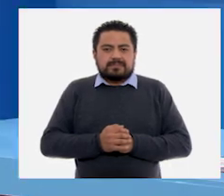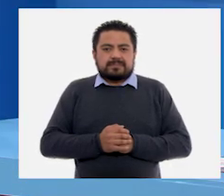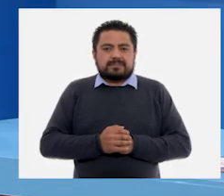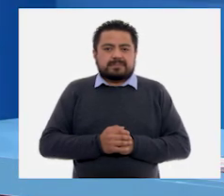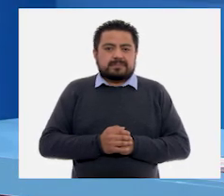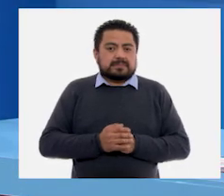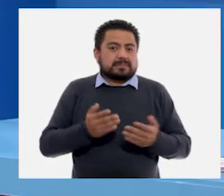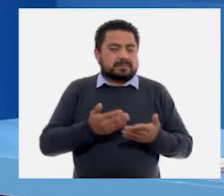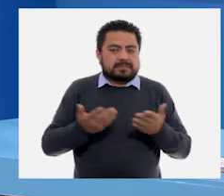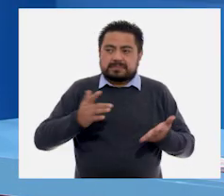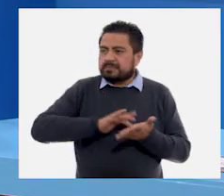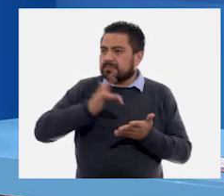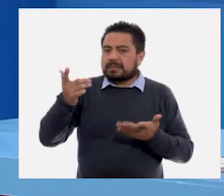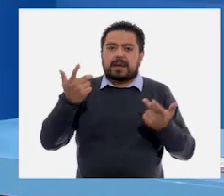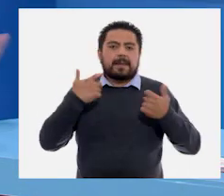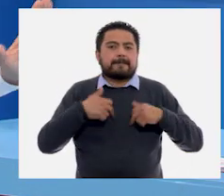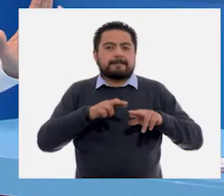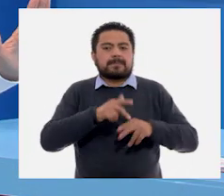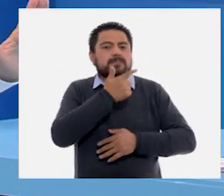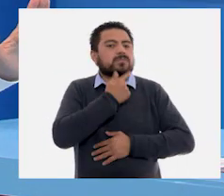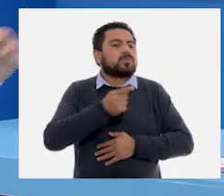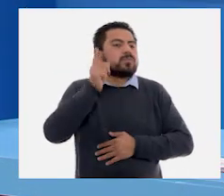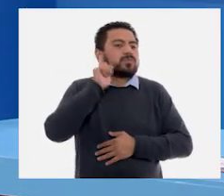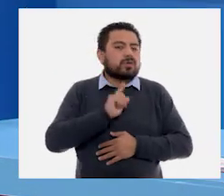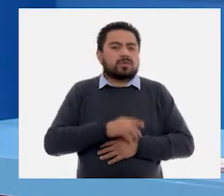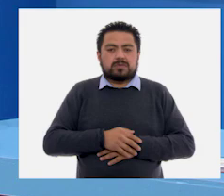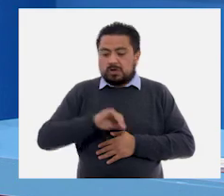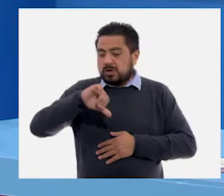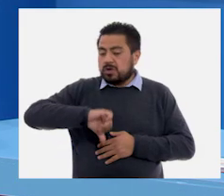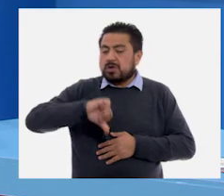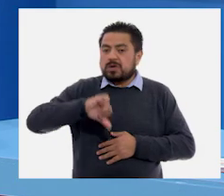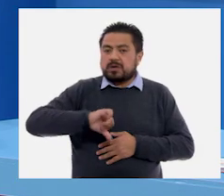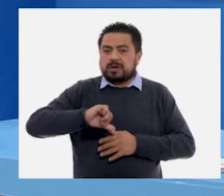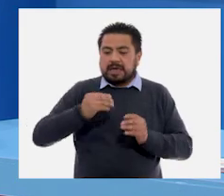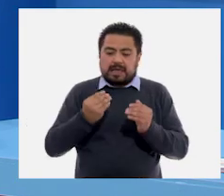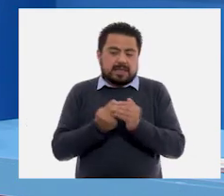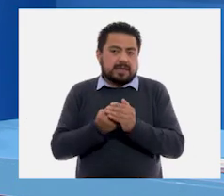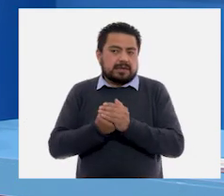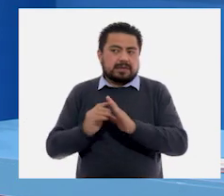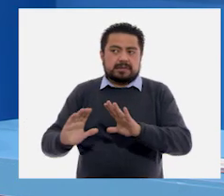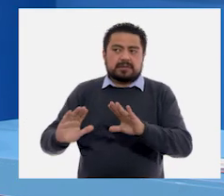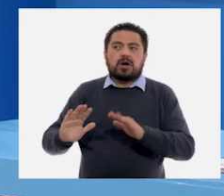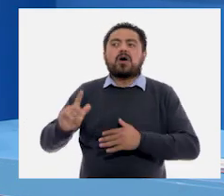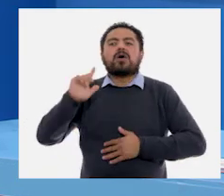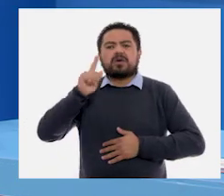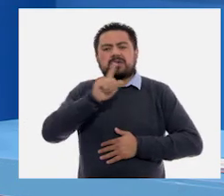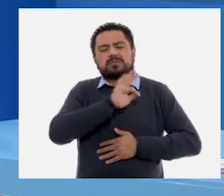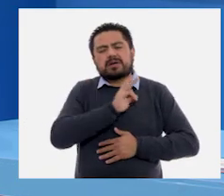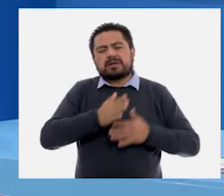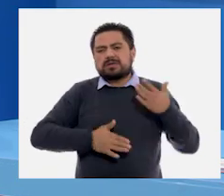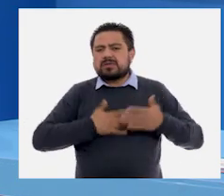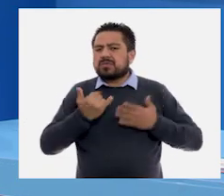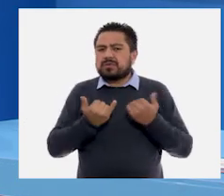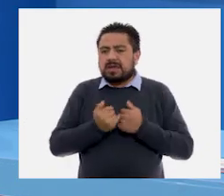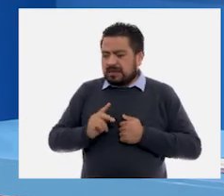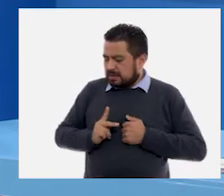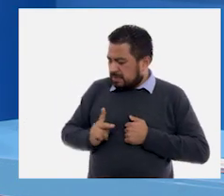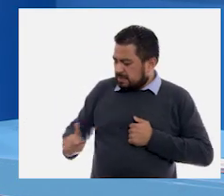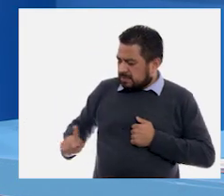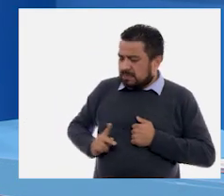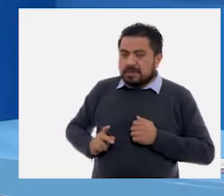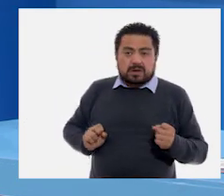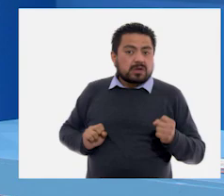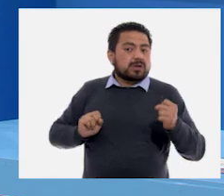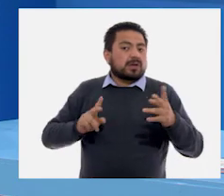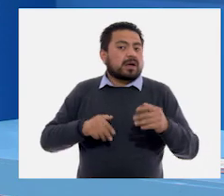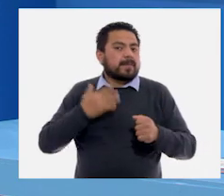Le damos las gracias a las maestras y los maestros que el día de hoy nos dieron clases. Espero lo hayan disfrutado tanto como nosotros. Nos